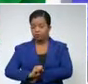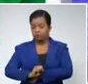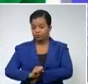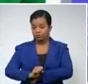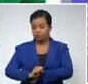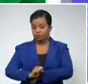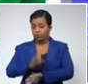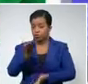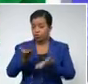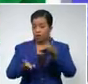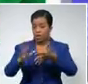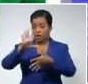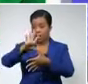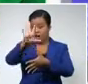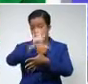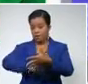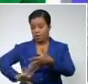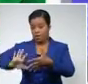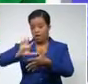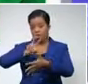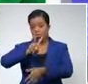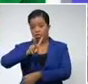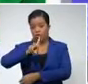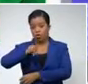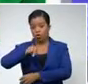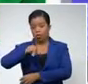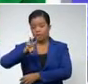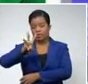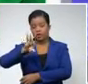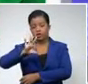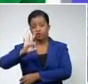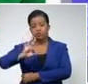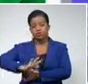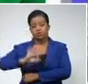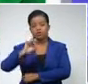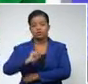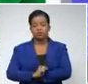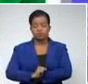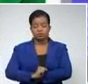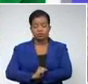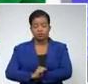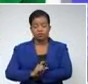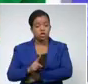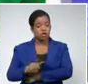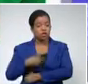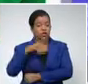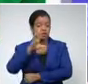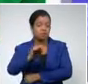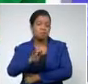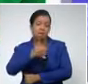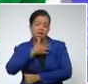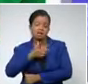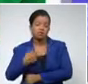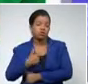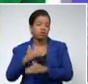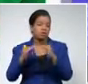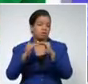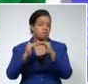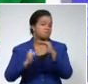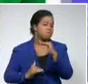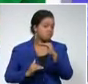Comparada con las Américas, 2,38%, podemos decir que es baja, incluso es